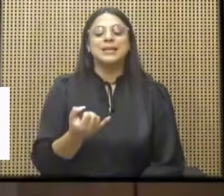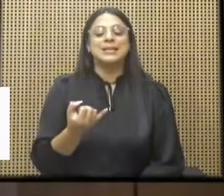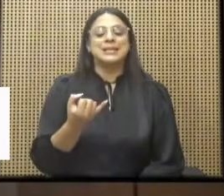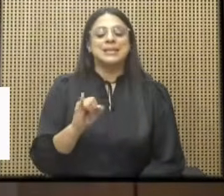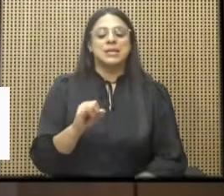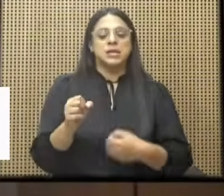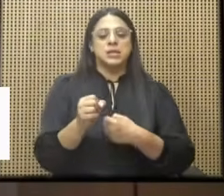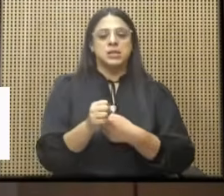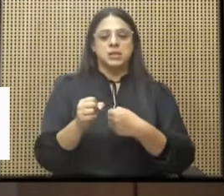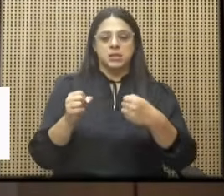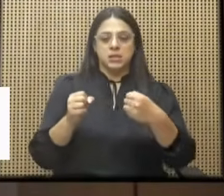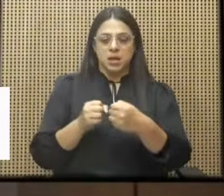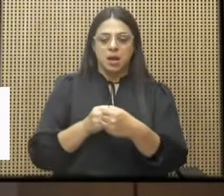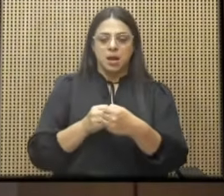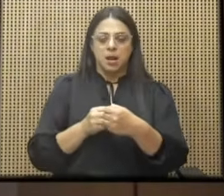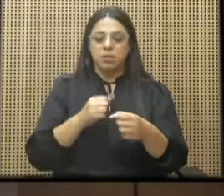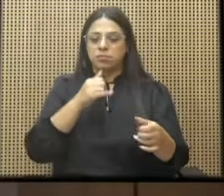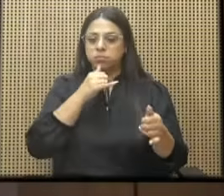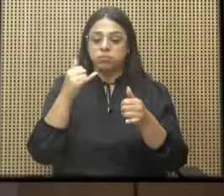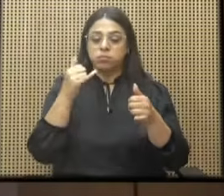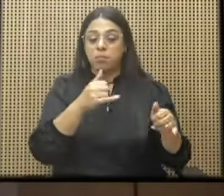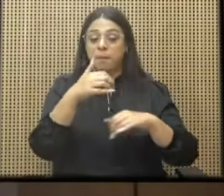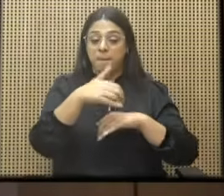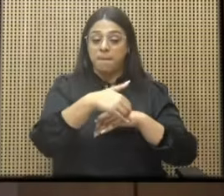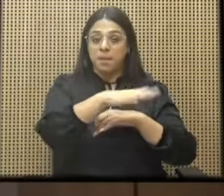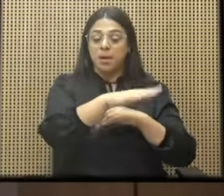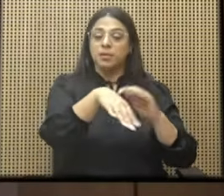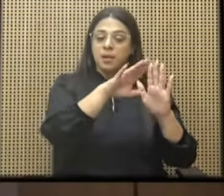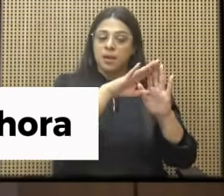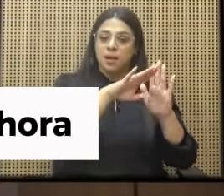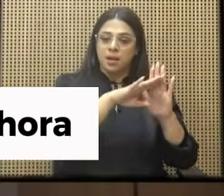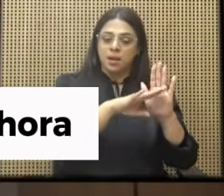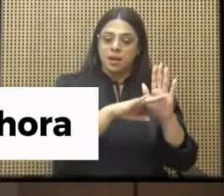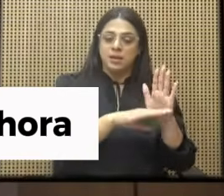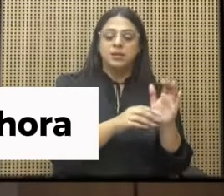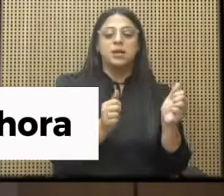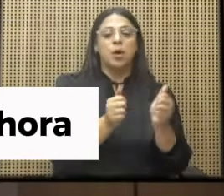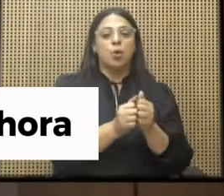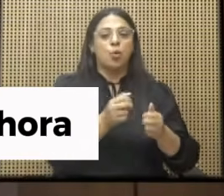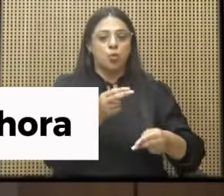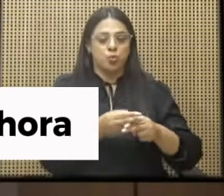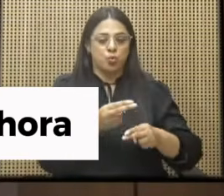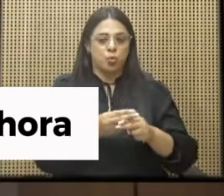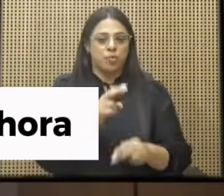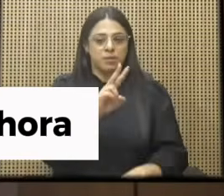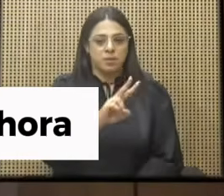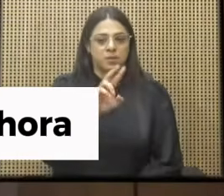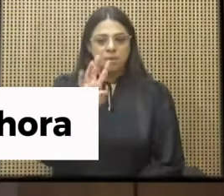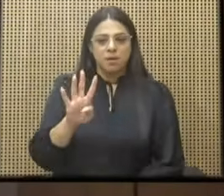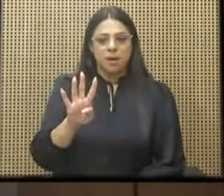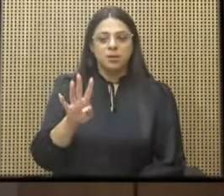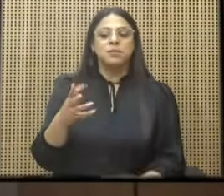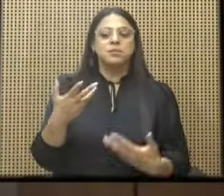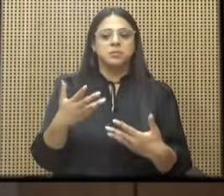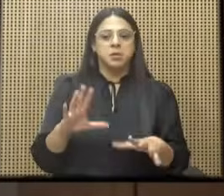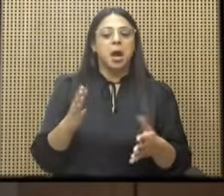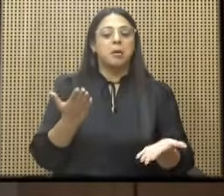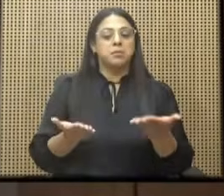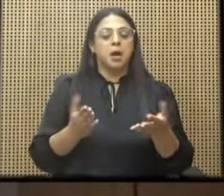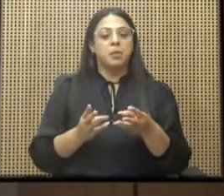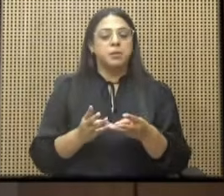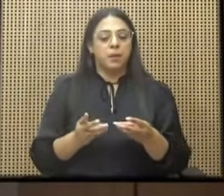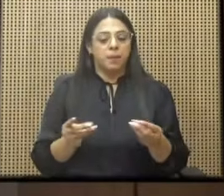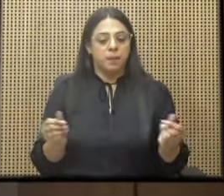hubiera enviado la lista con los 24 nombres, quizá el asunto ya se habría resuelto. Ahora, ¿por